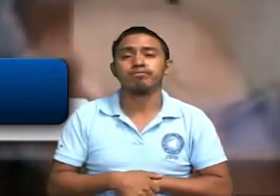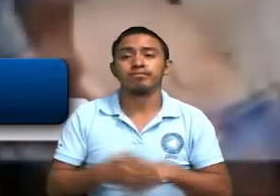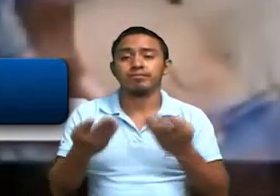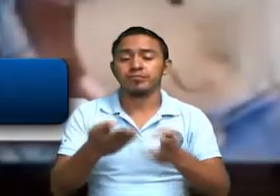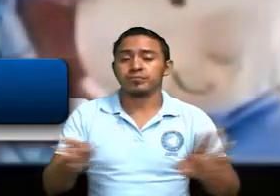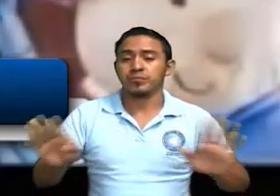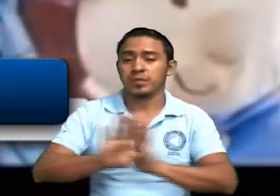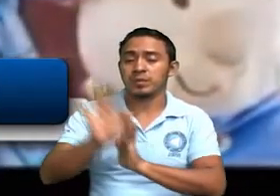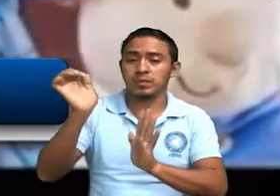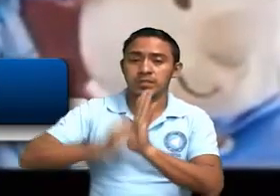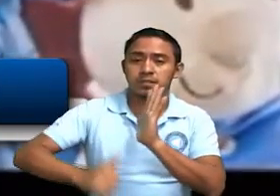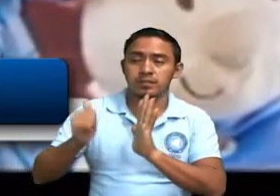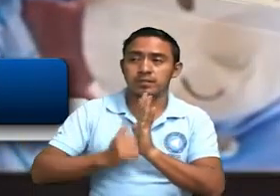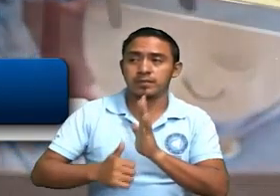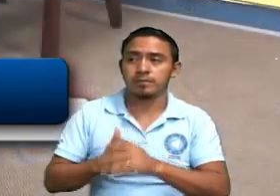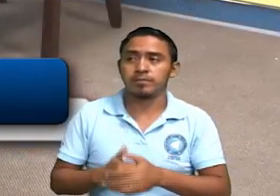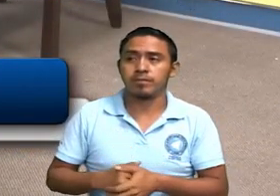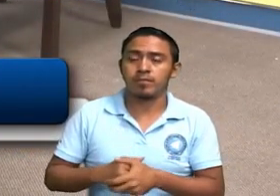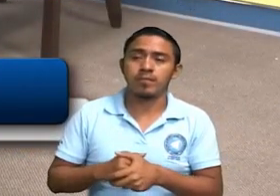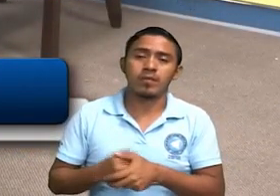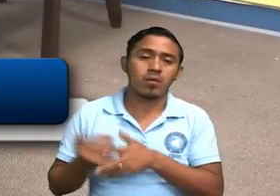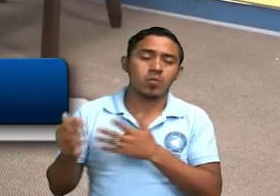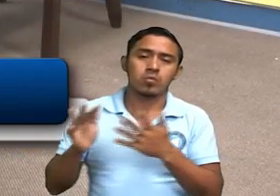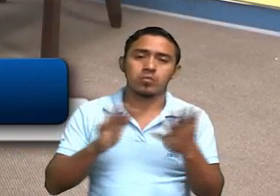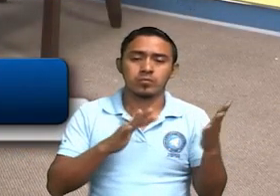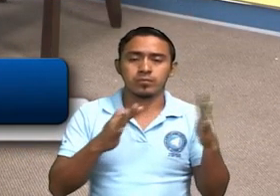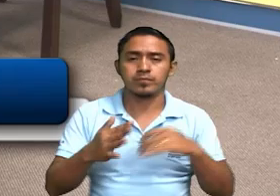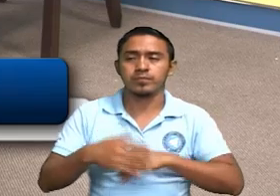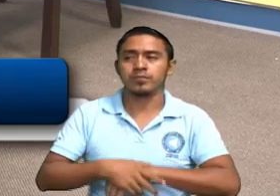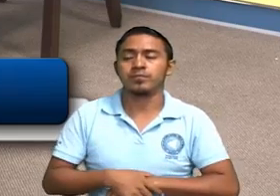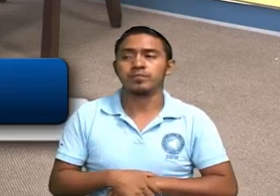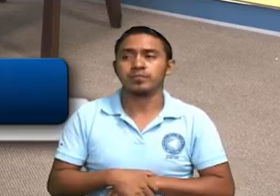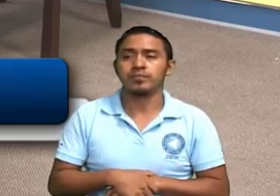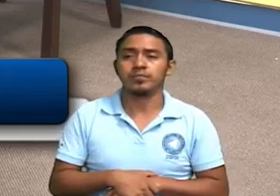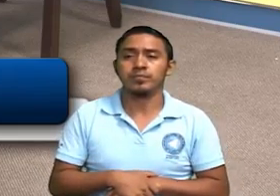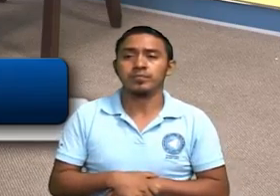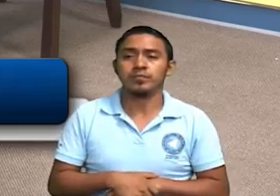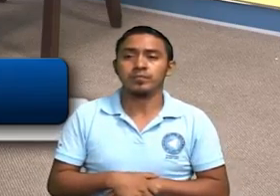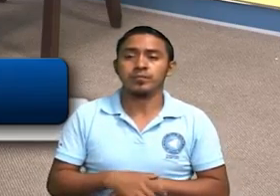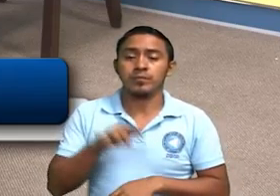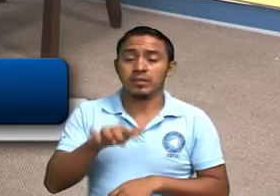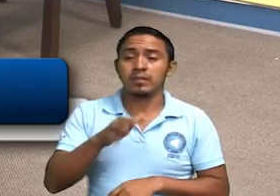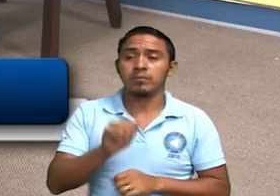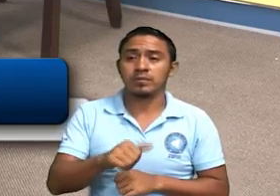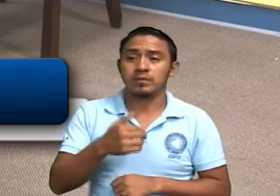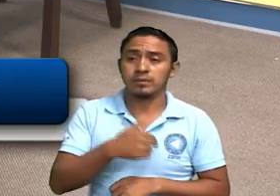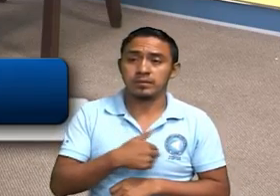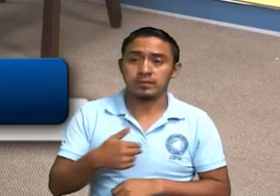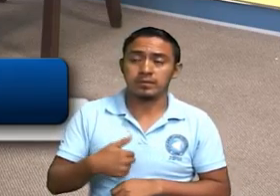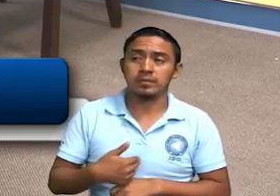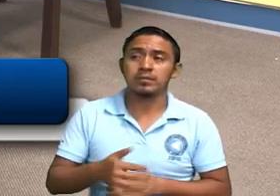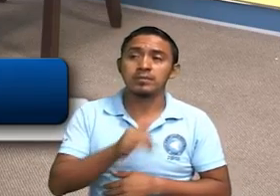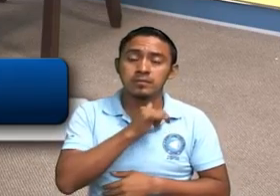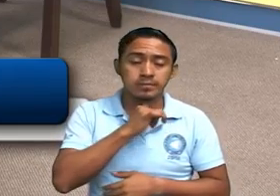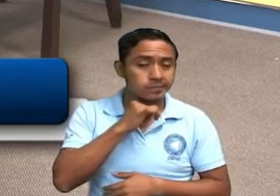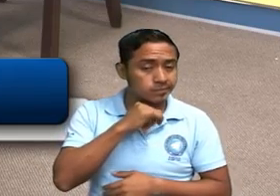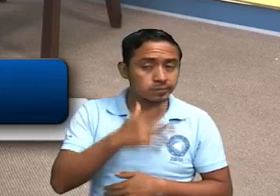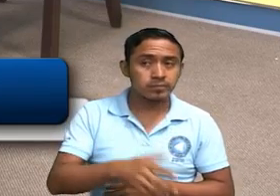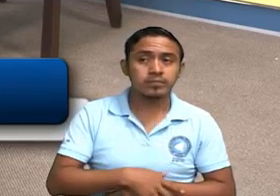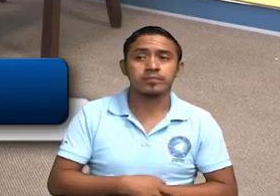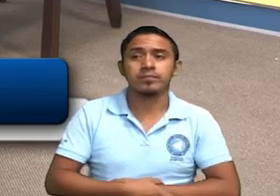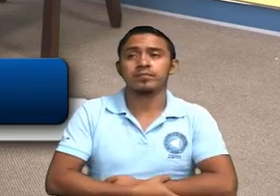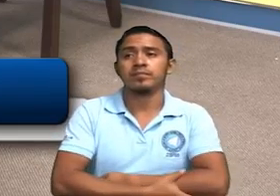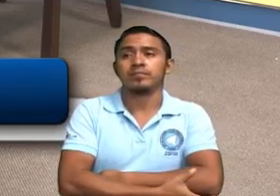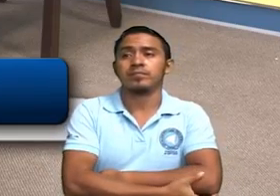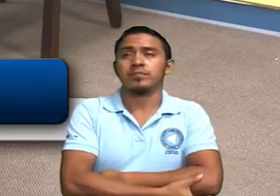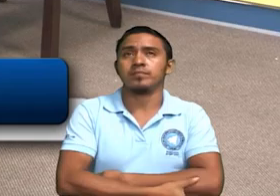hermético, cerrado, ¿verdad? Con ventilación, pero que no va a cooperar a la hora de hacer examen. Esto se